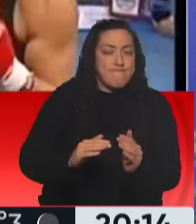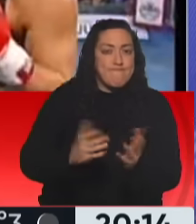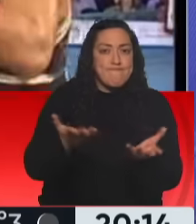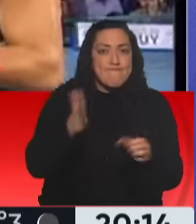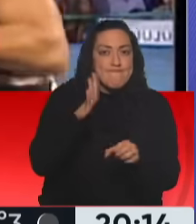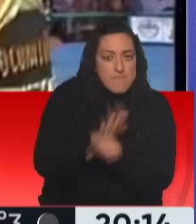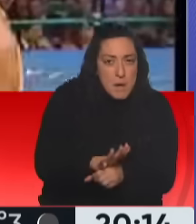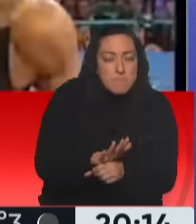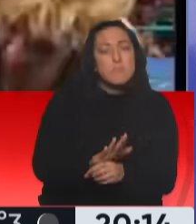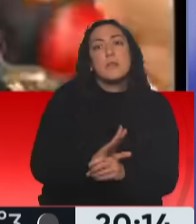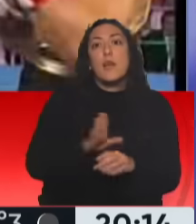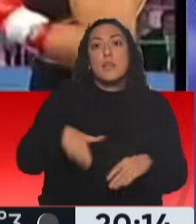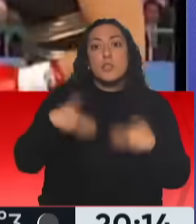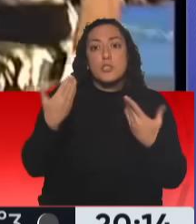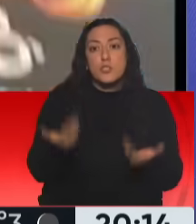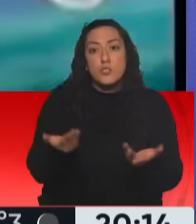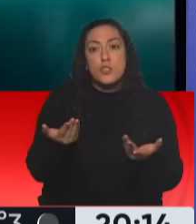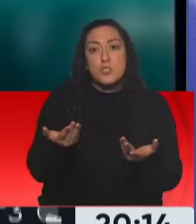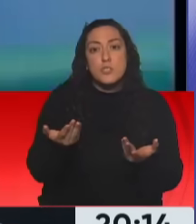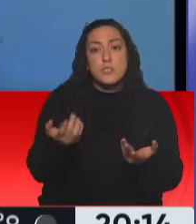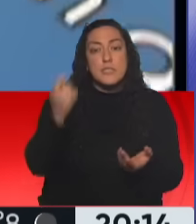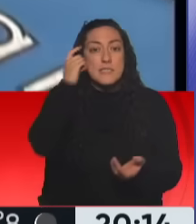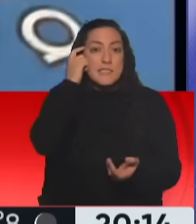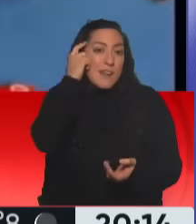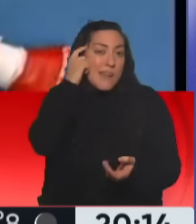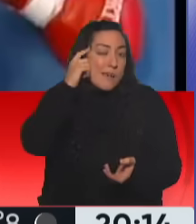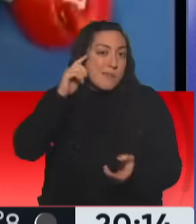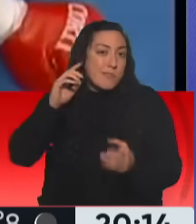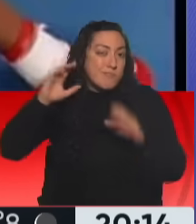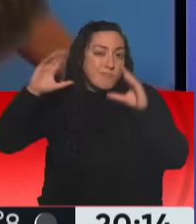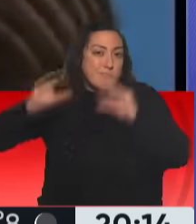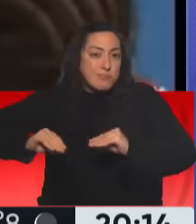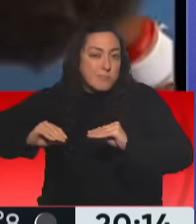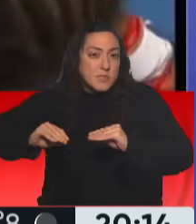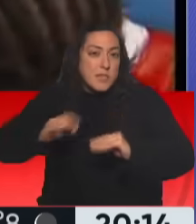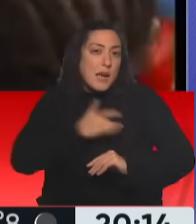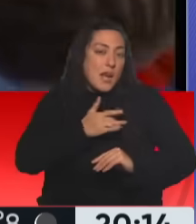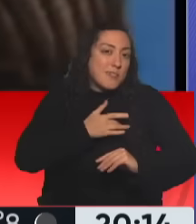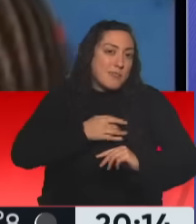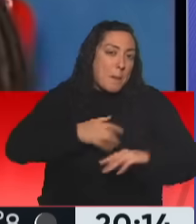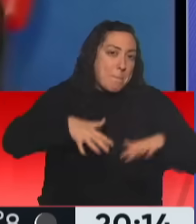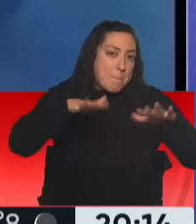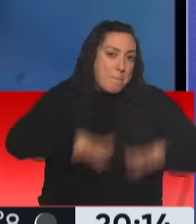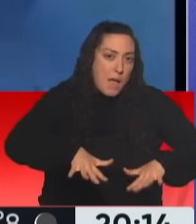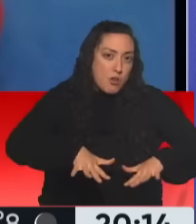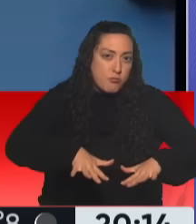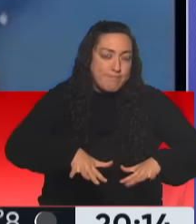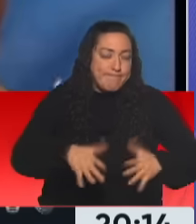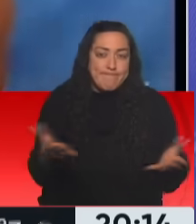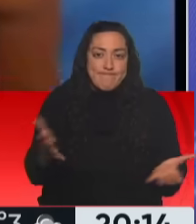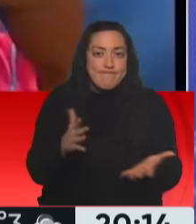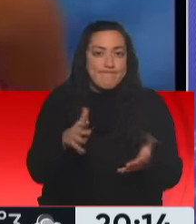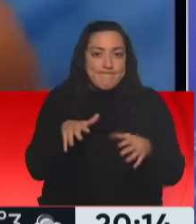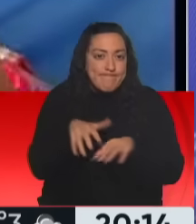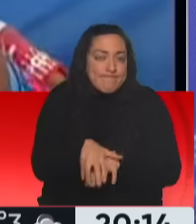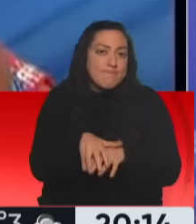cuadro, y ello llevó a, bueno, la muerte cerebral y un paro cardíaco del cual no pudo